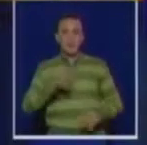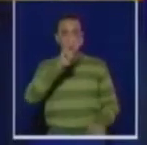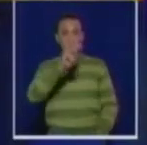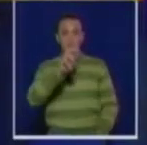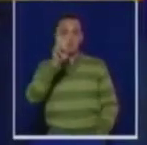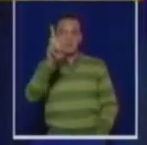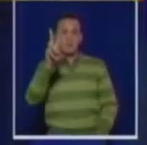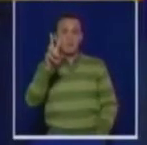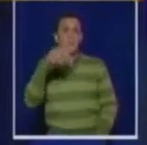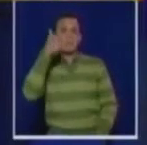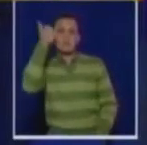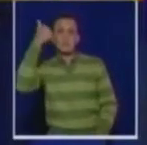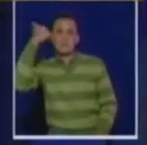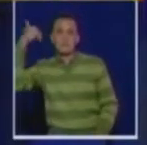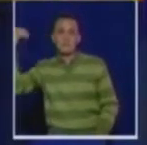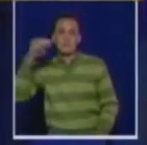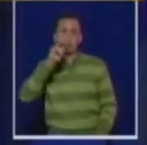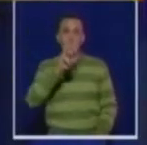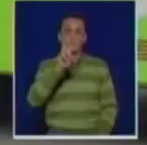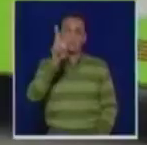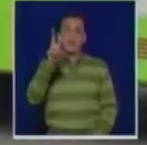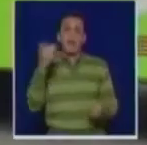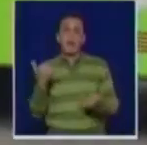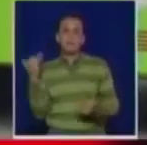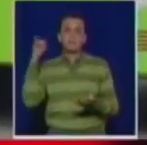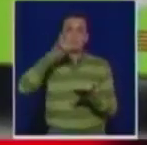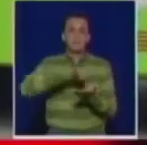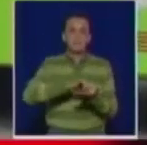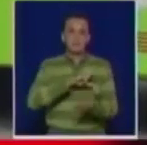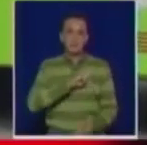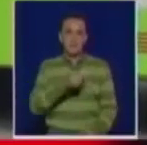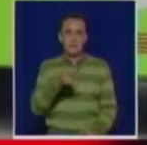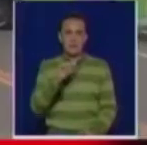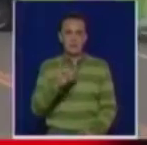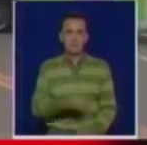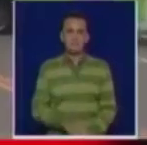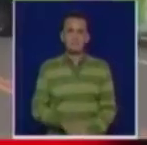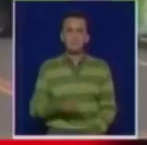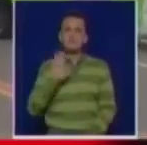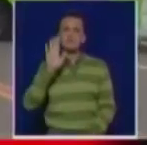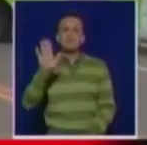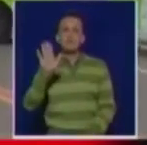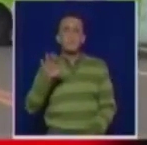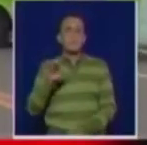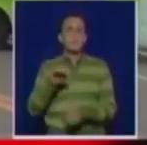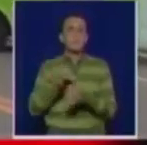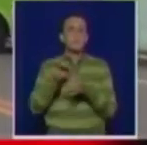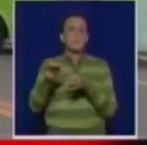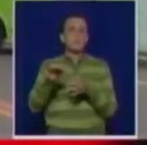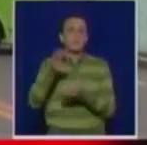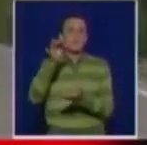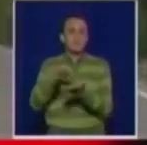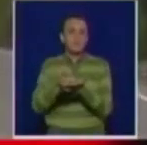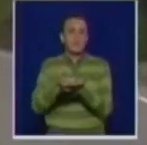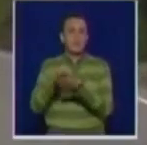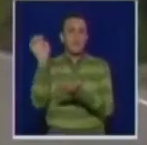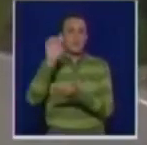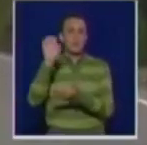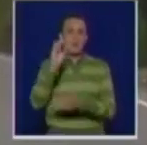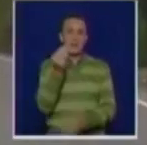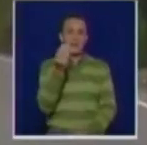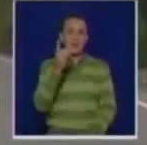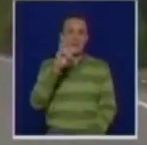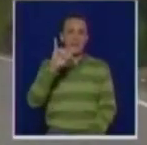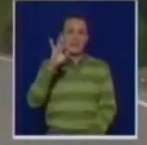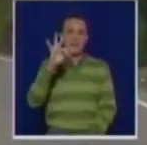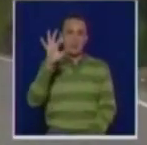personas, en su mayoría de la tercera edad. El regreso por tierra desde Quito, Ecuador, del paseo de la tercera edad, que debió haber terminado